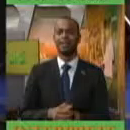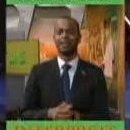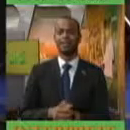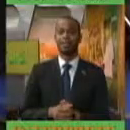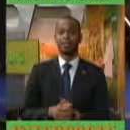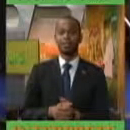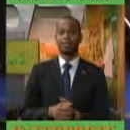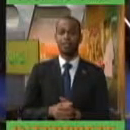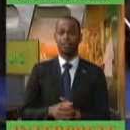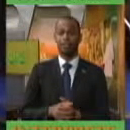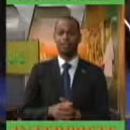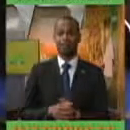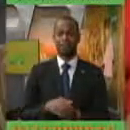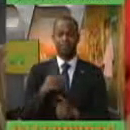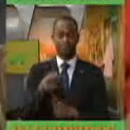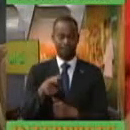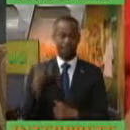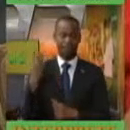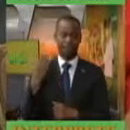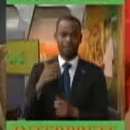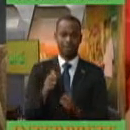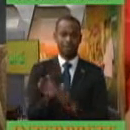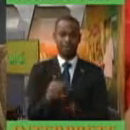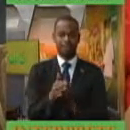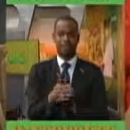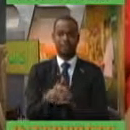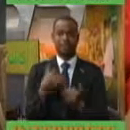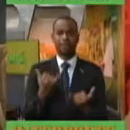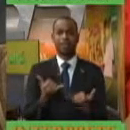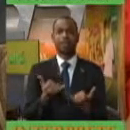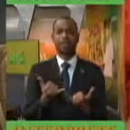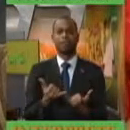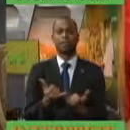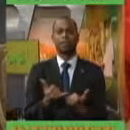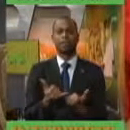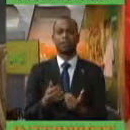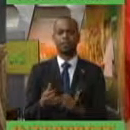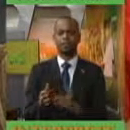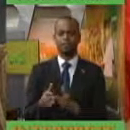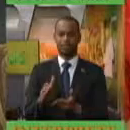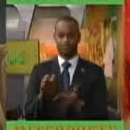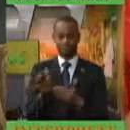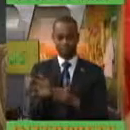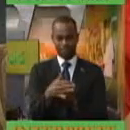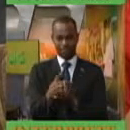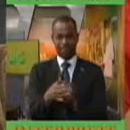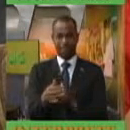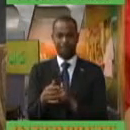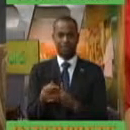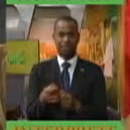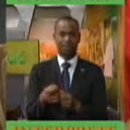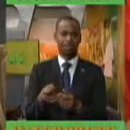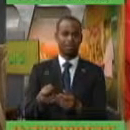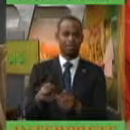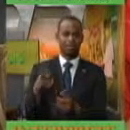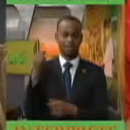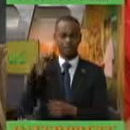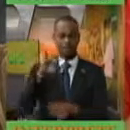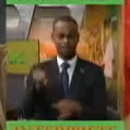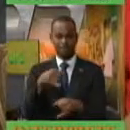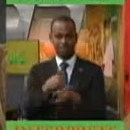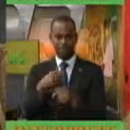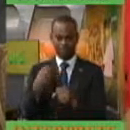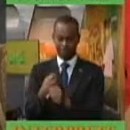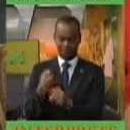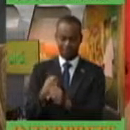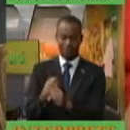pescador? Sí, él fue pescador, pero entonces ahora tiene una pescadería. Bien. Pero además trabaja para una